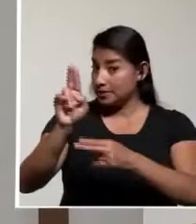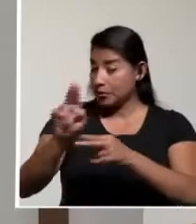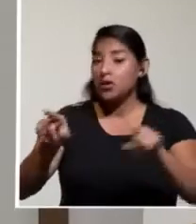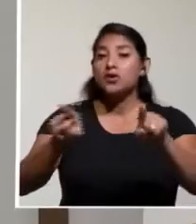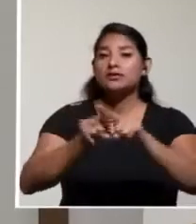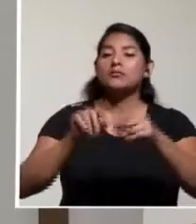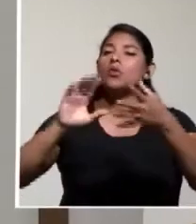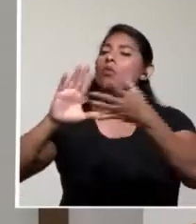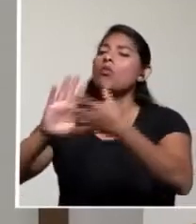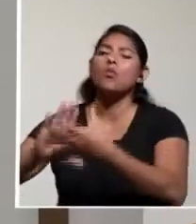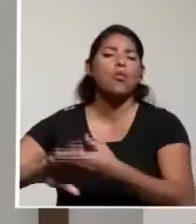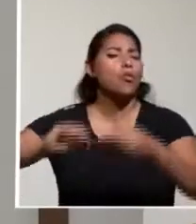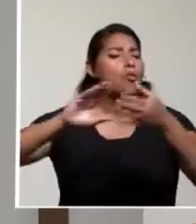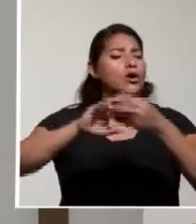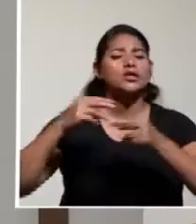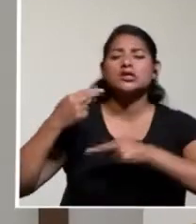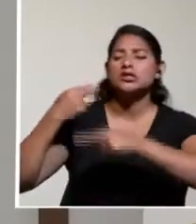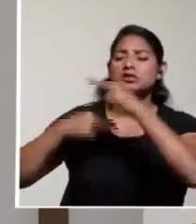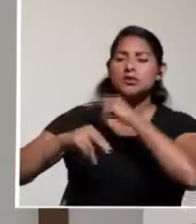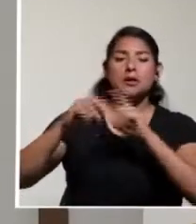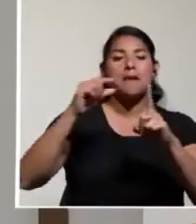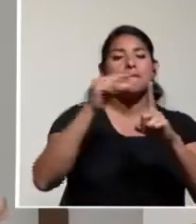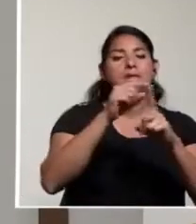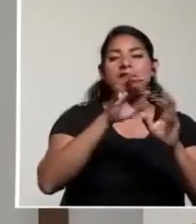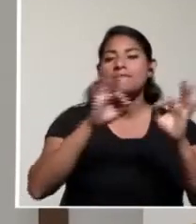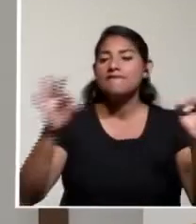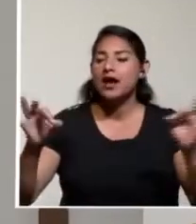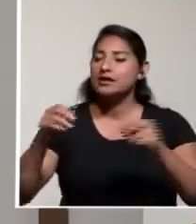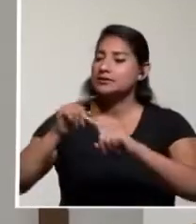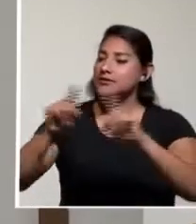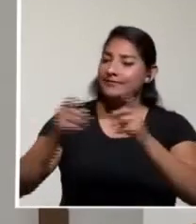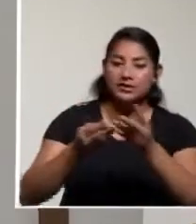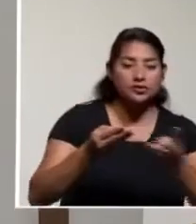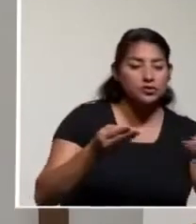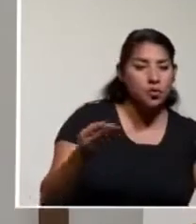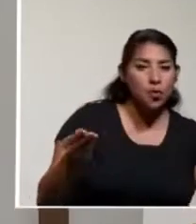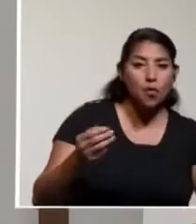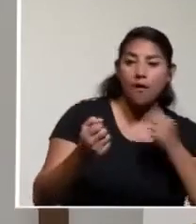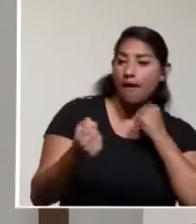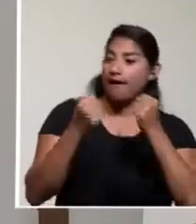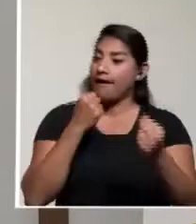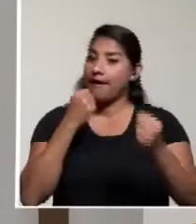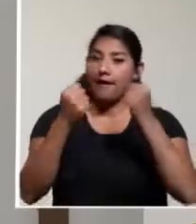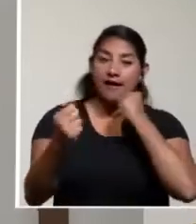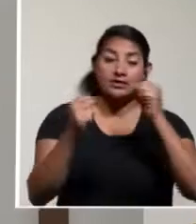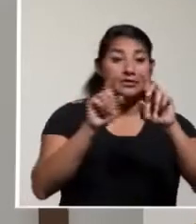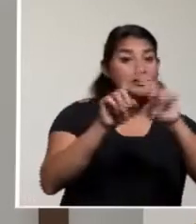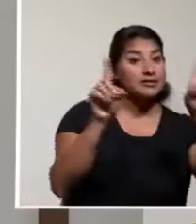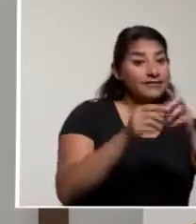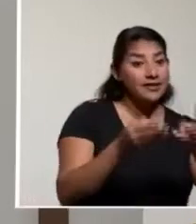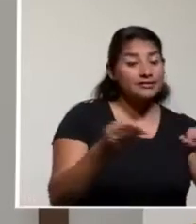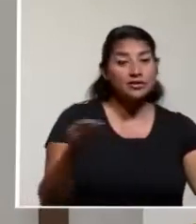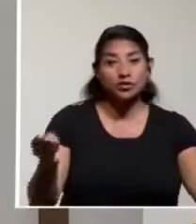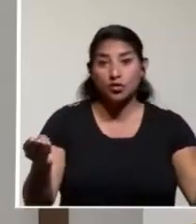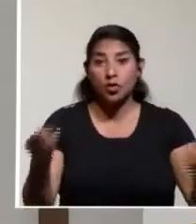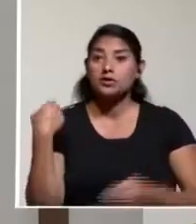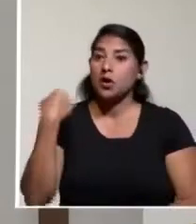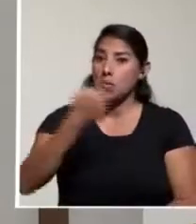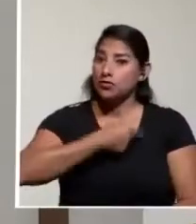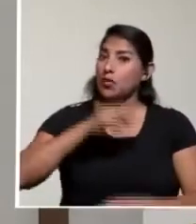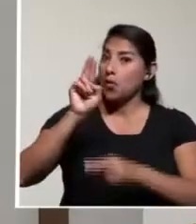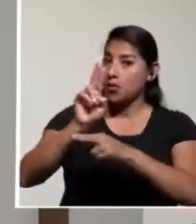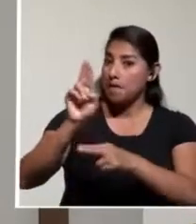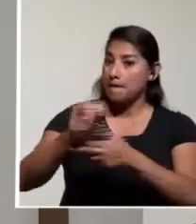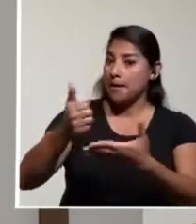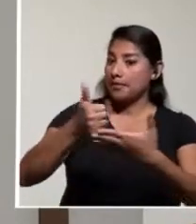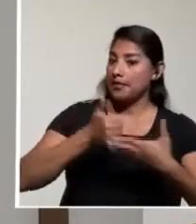los cuentos, las palabras, los, uh-huh, instrumentos, los ejercicios y un montón de cosas que me van a ayudar a